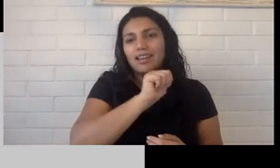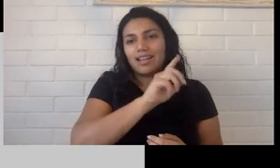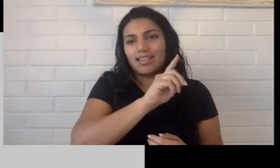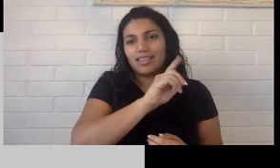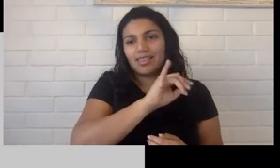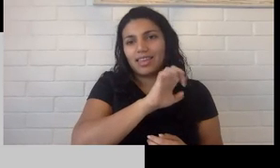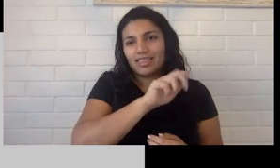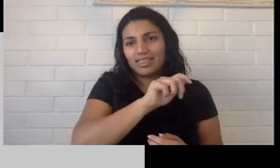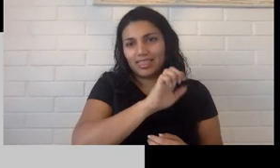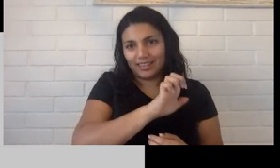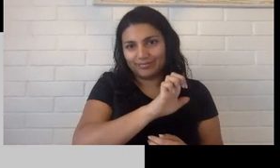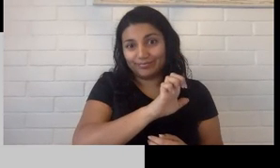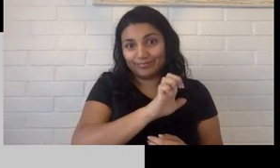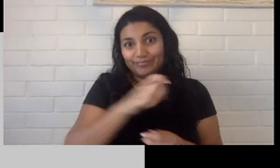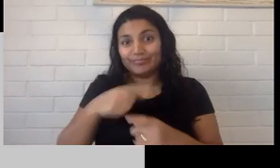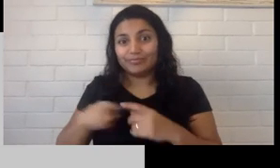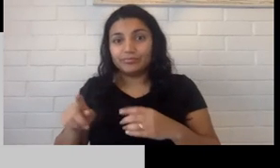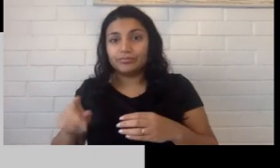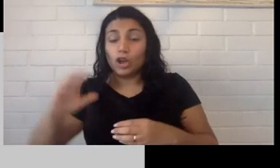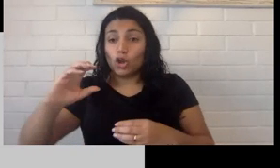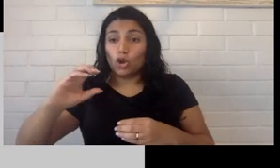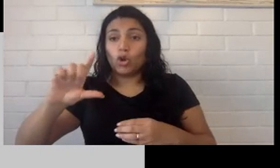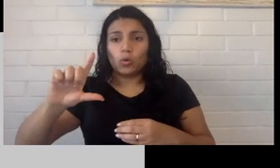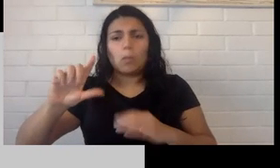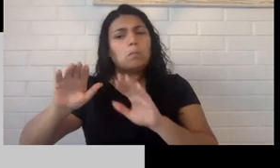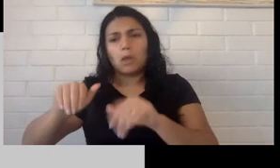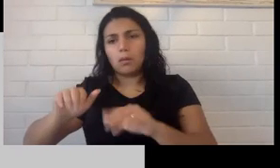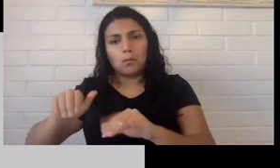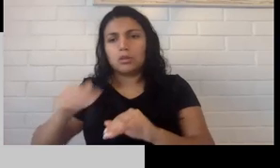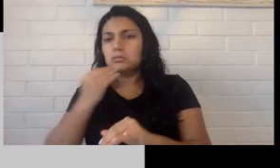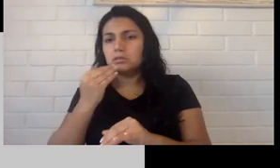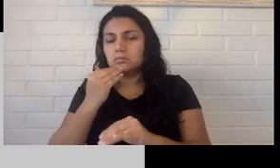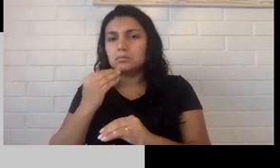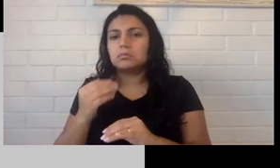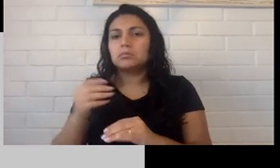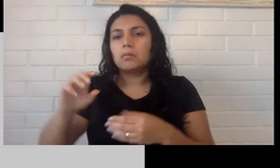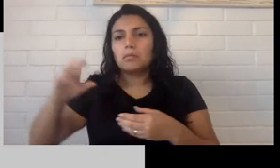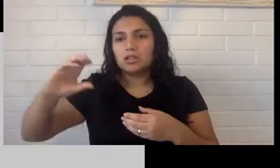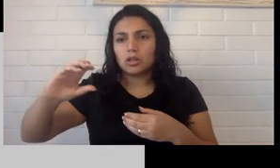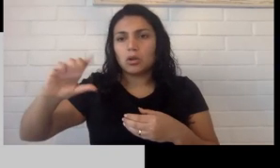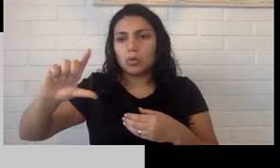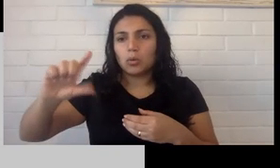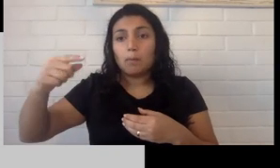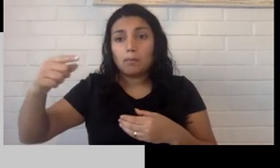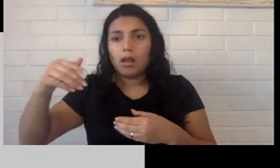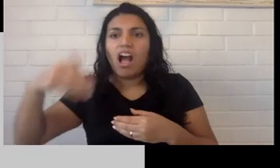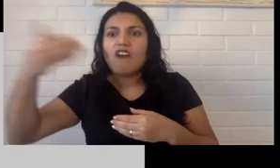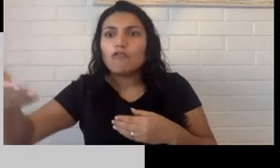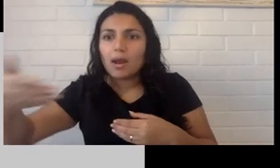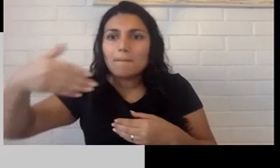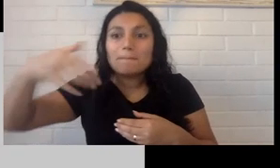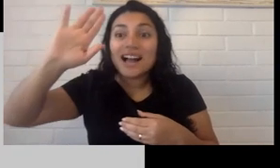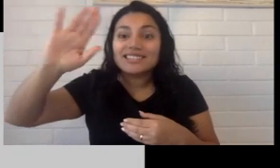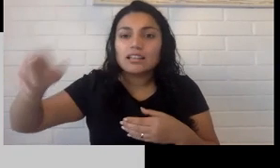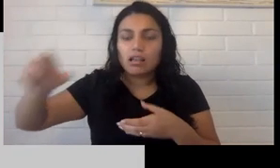cloruro, similar al caso del sodio, el ion cloruro se representa acá